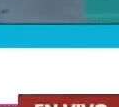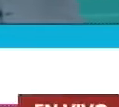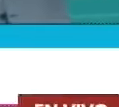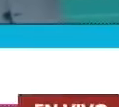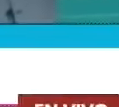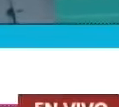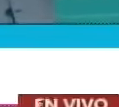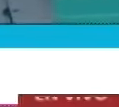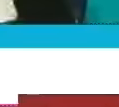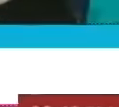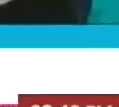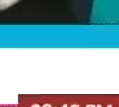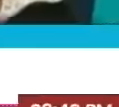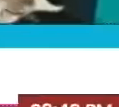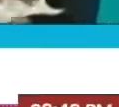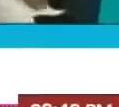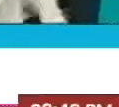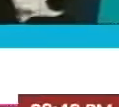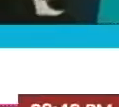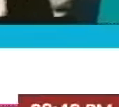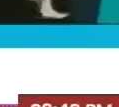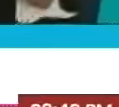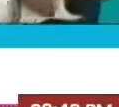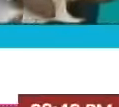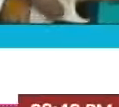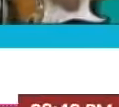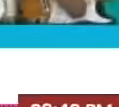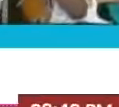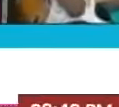el más duro, porque la juventud